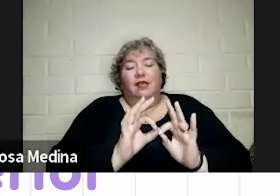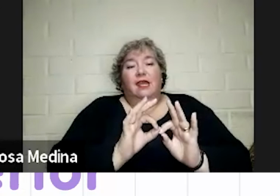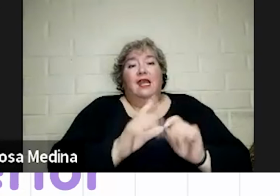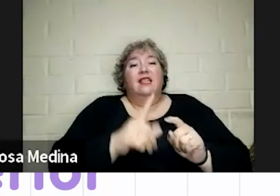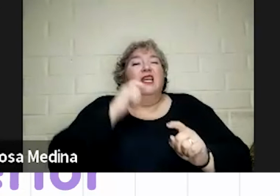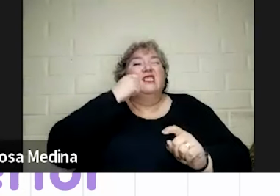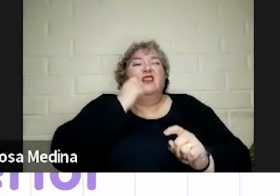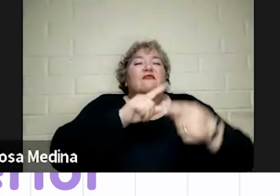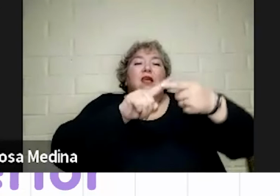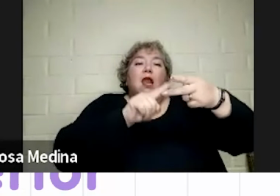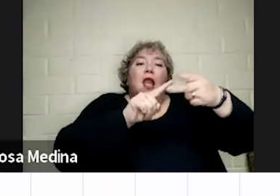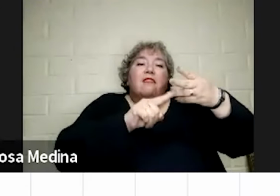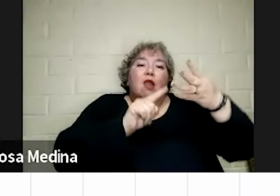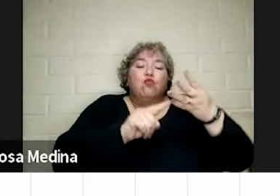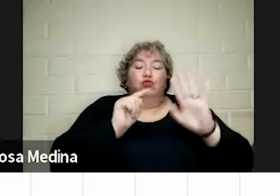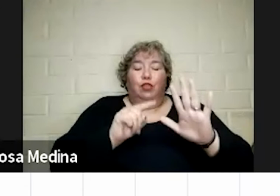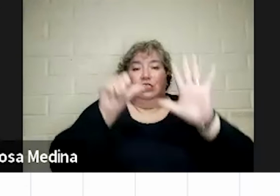significa cada una.